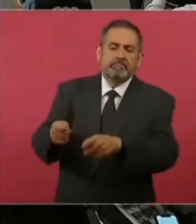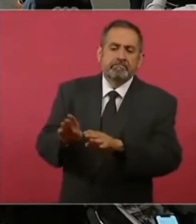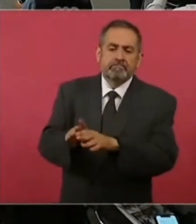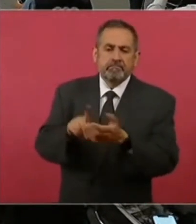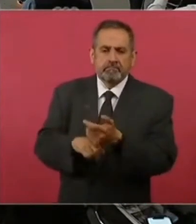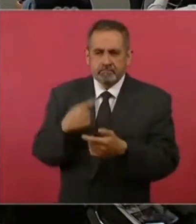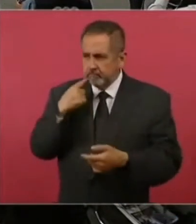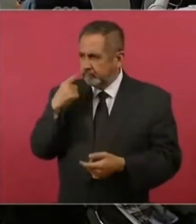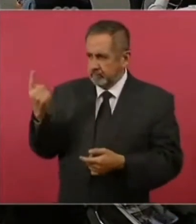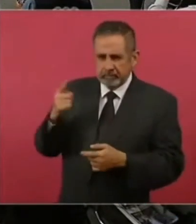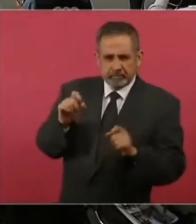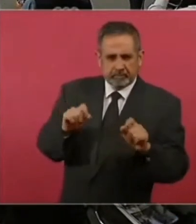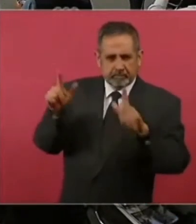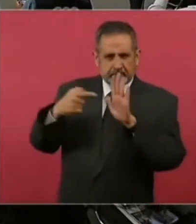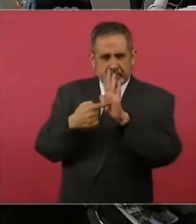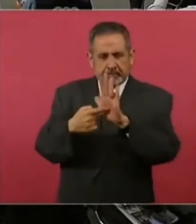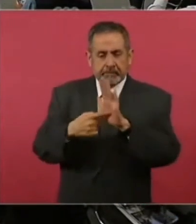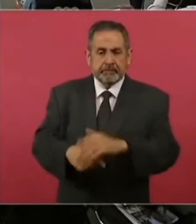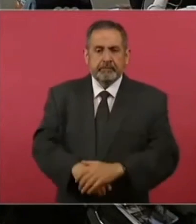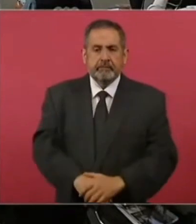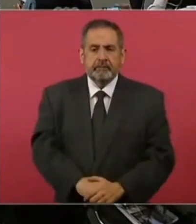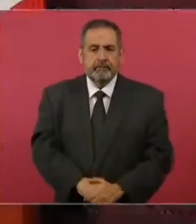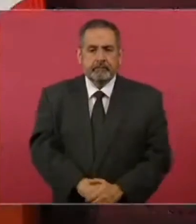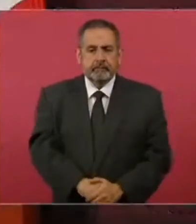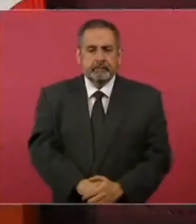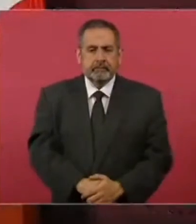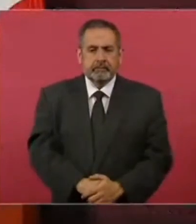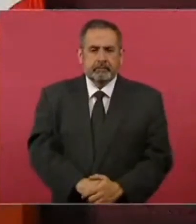a ver si los tienen.